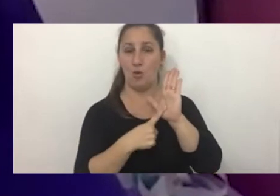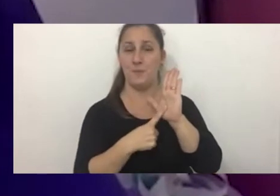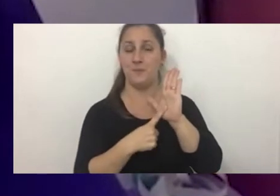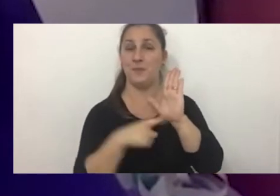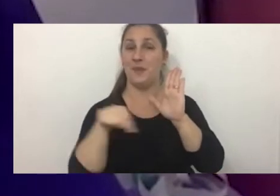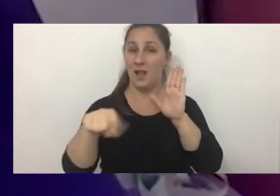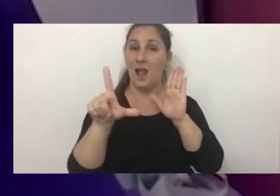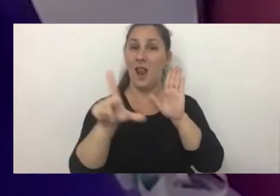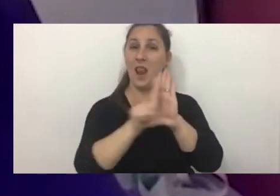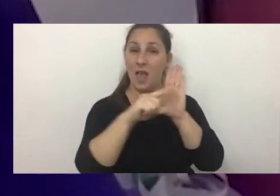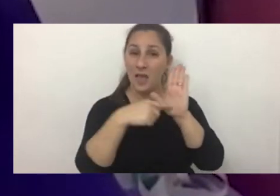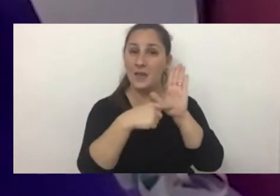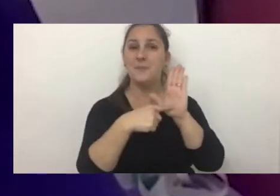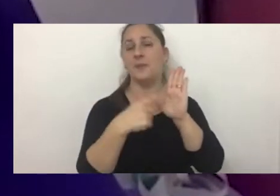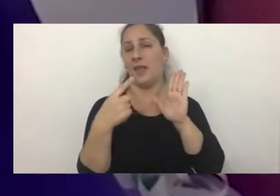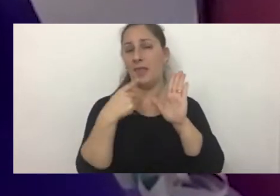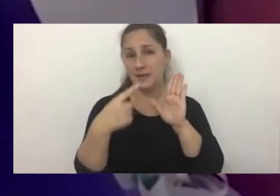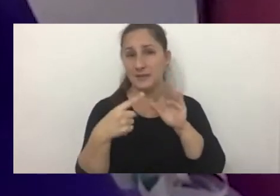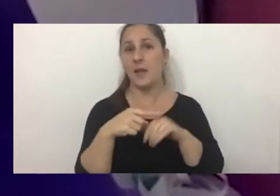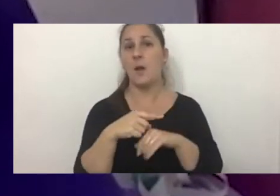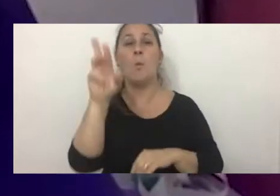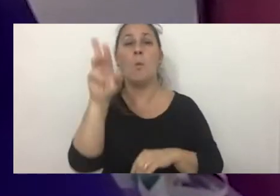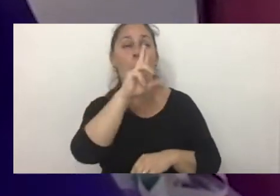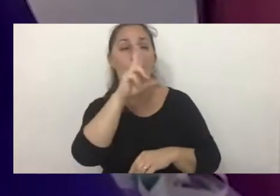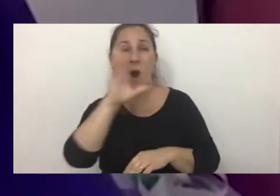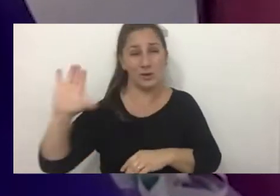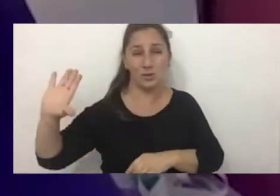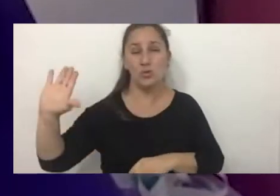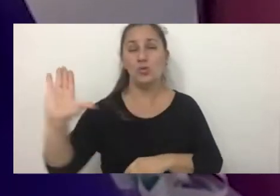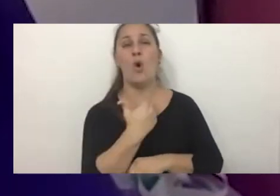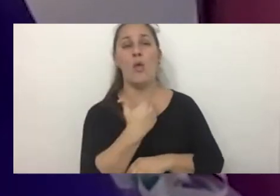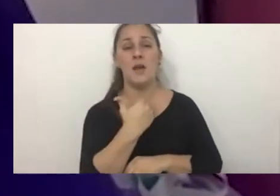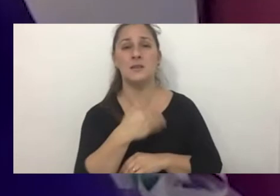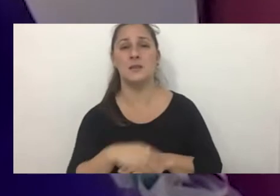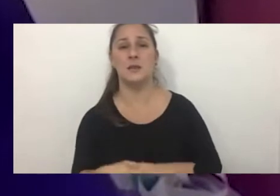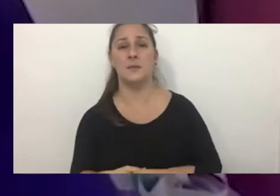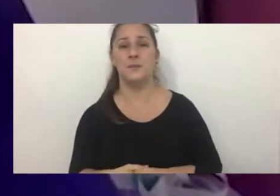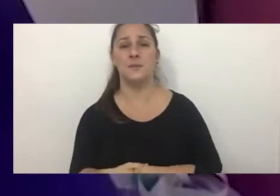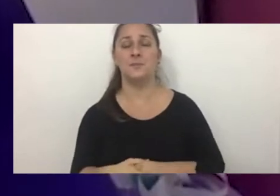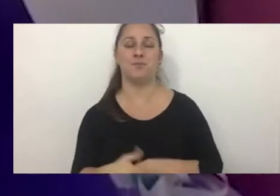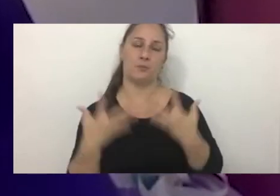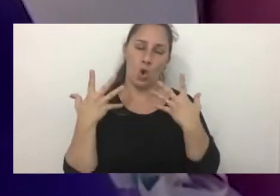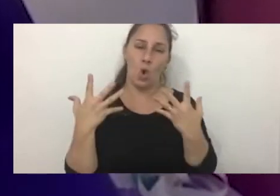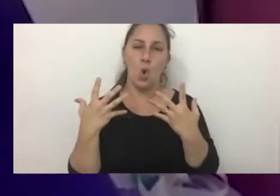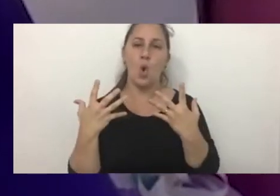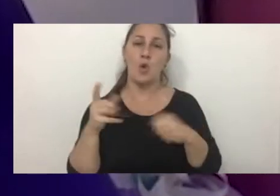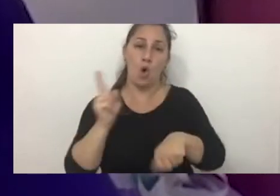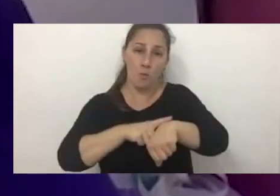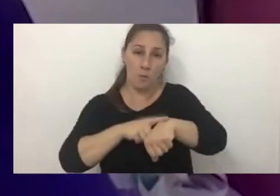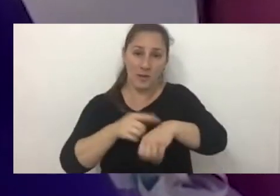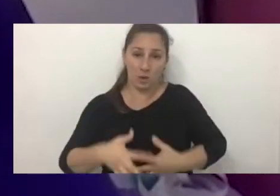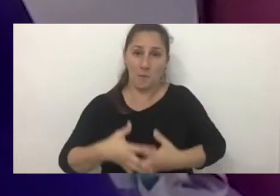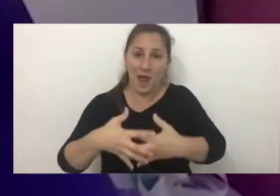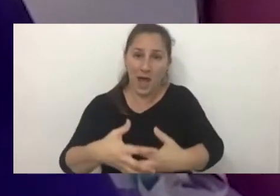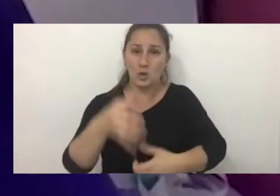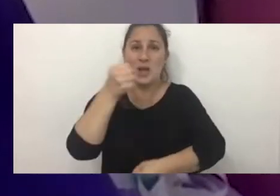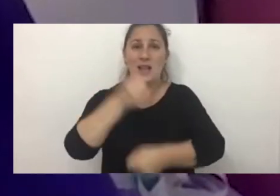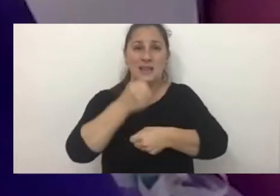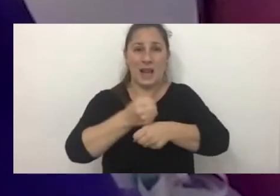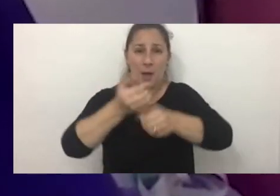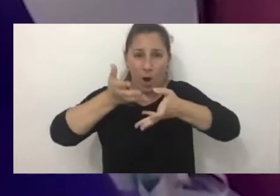como decía Caro, ahí, y al fin y al cabo es un poco el tema de este encuentro,